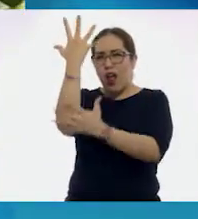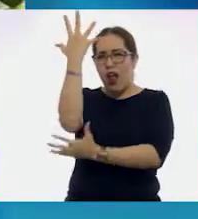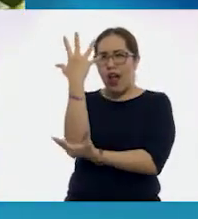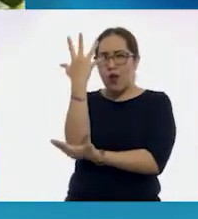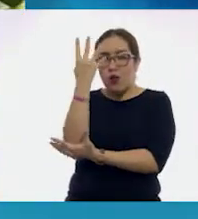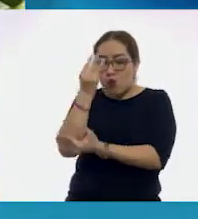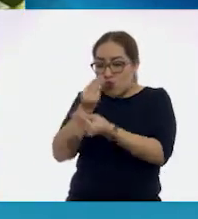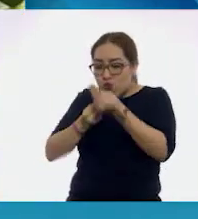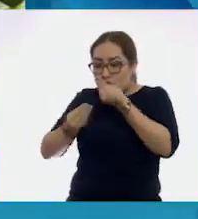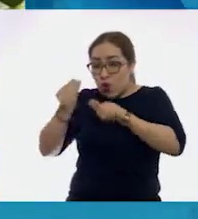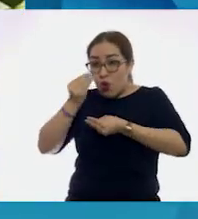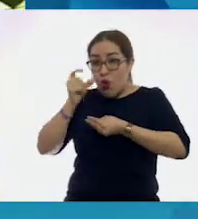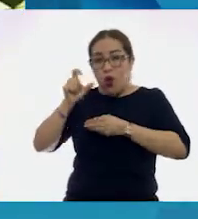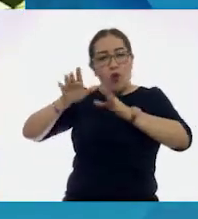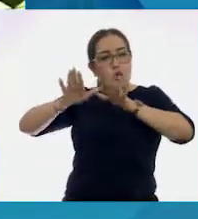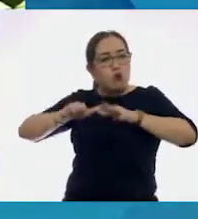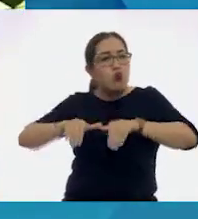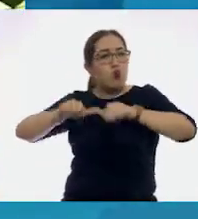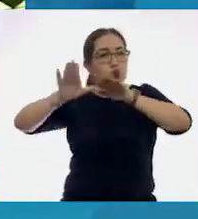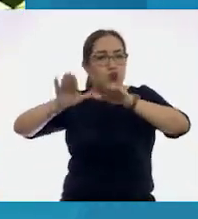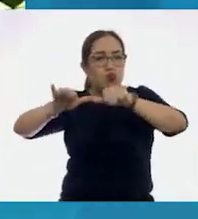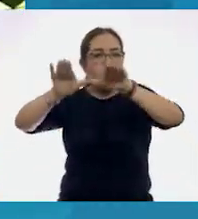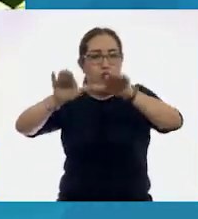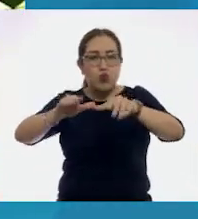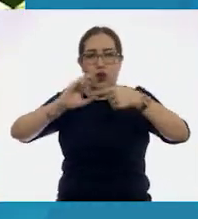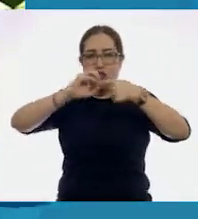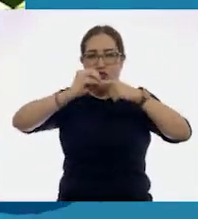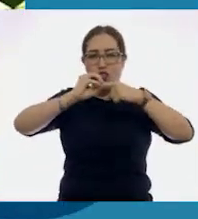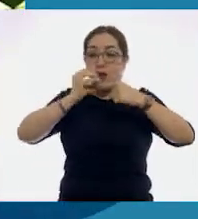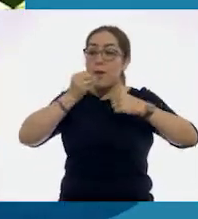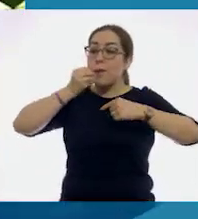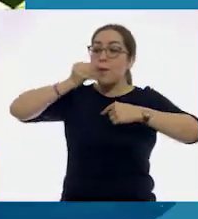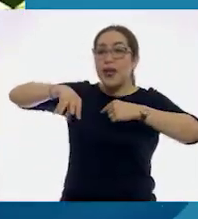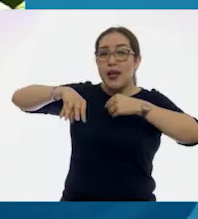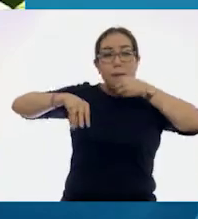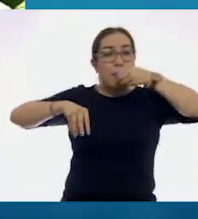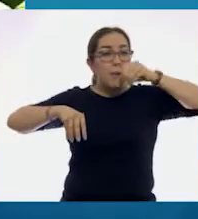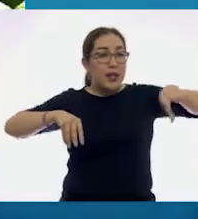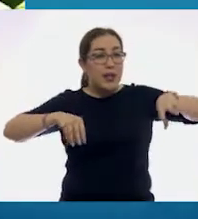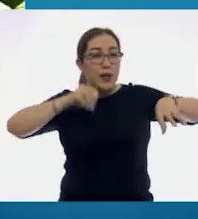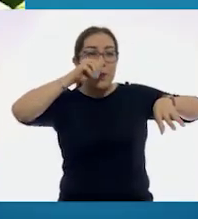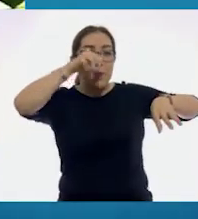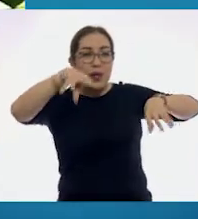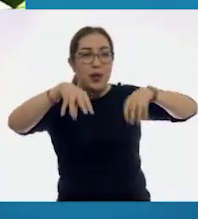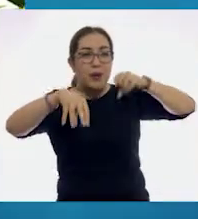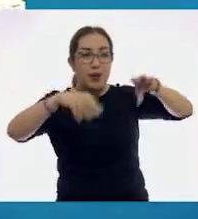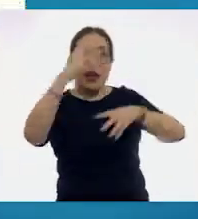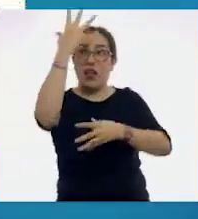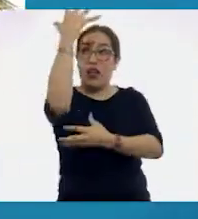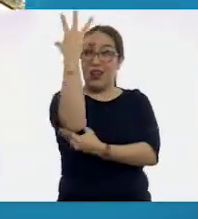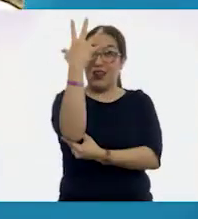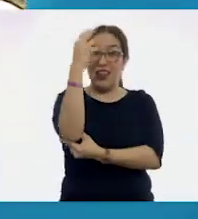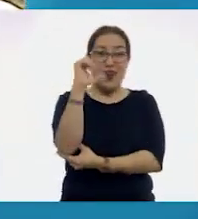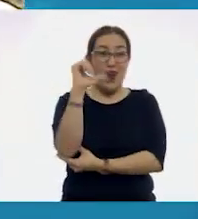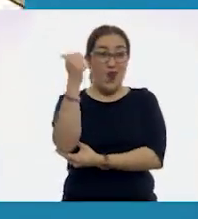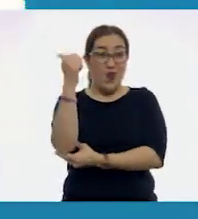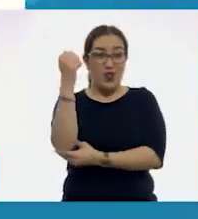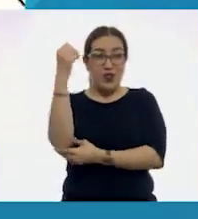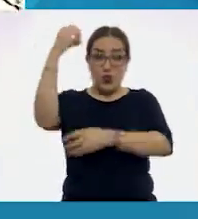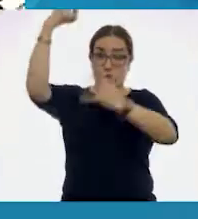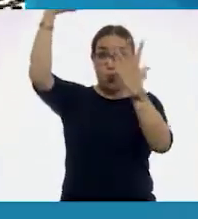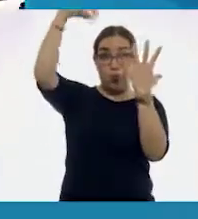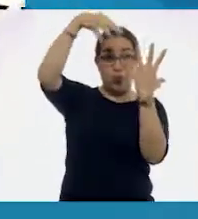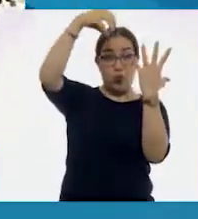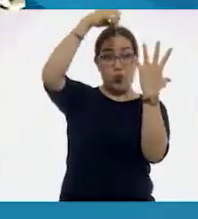volando, desechan las semillas que, si tienen suerte, caen en las ramas de arriba de los grandes árboles y